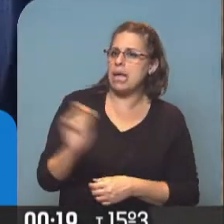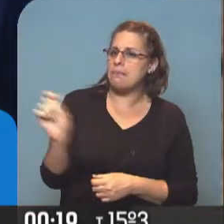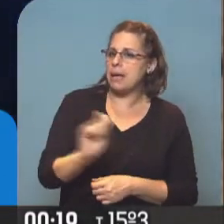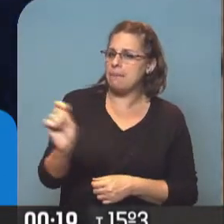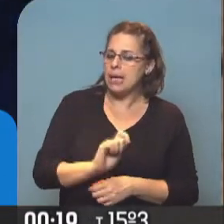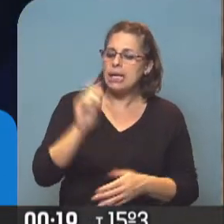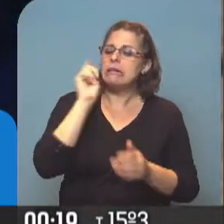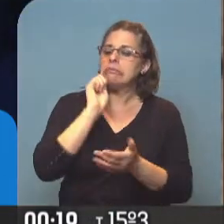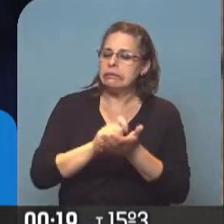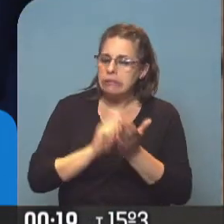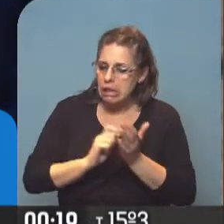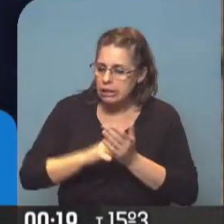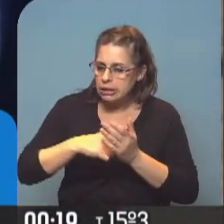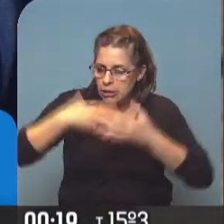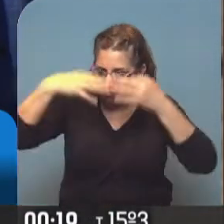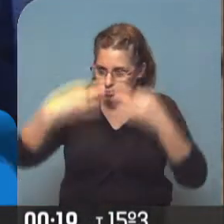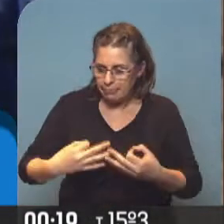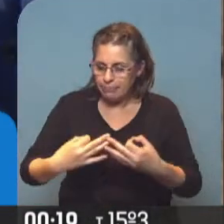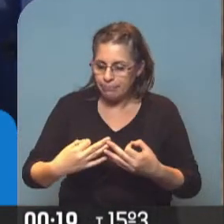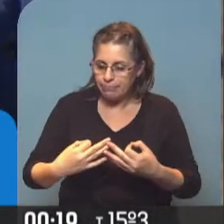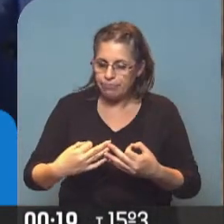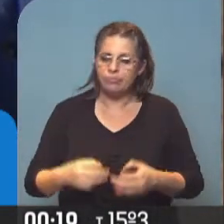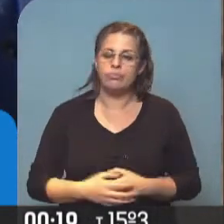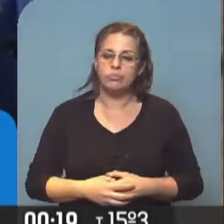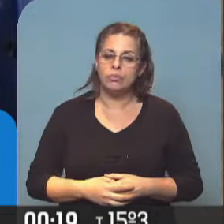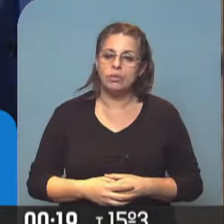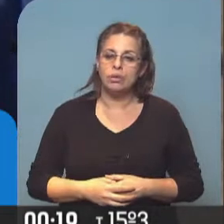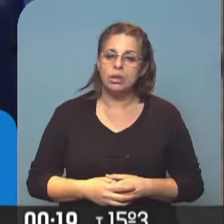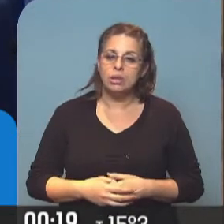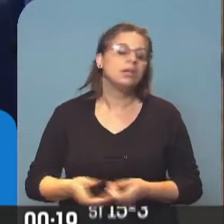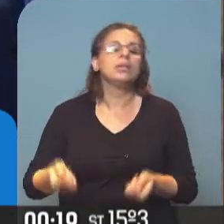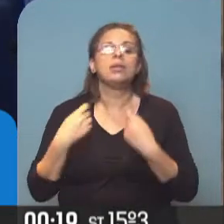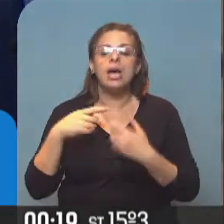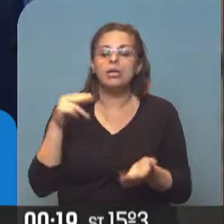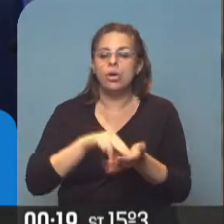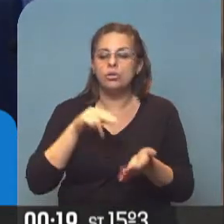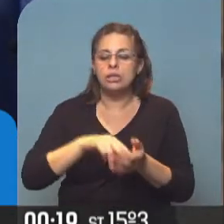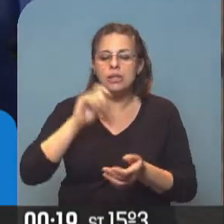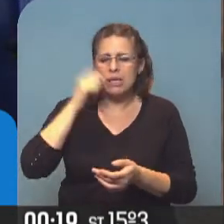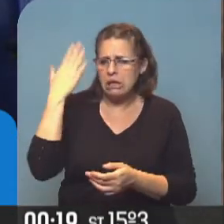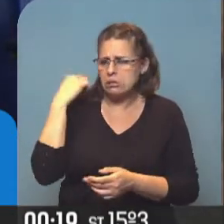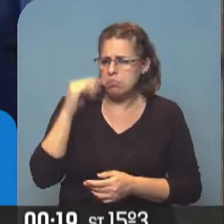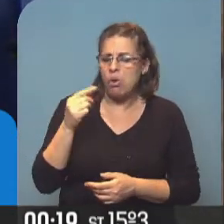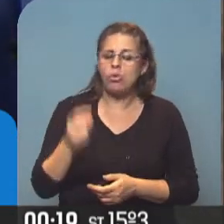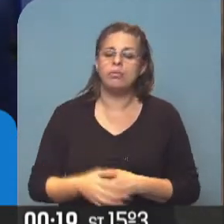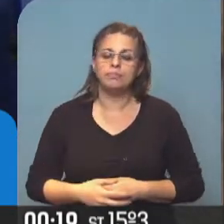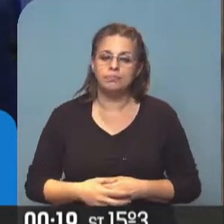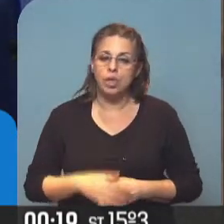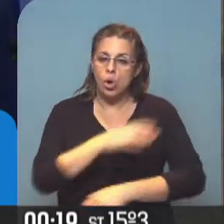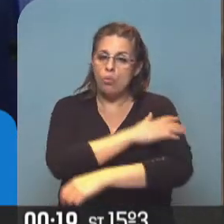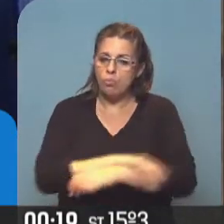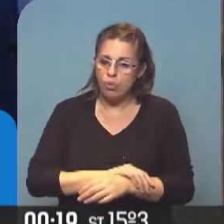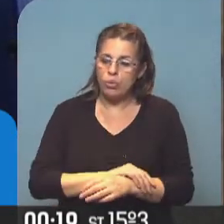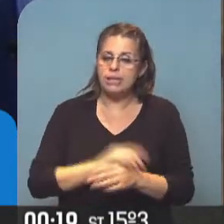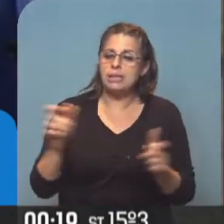con estadísticas serias, creíbles. Y nos ha dado la buena noticia hace unas horas atrás que la pobreza bajó